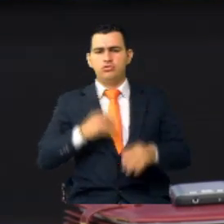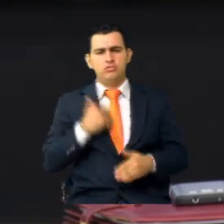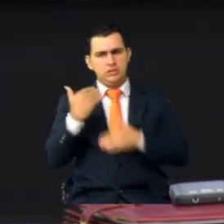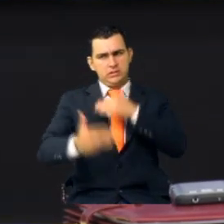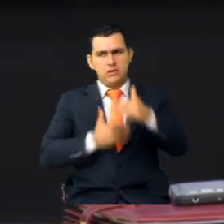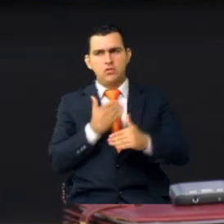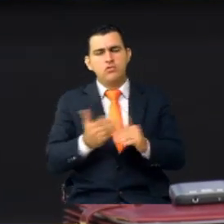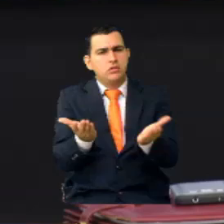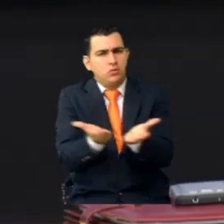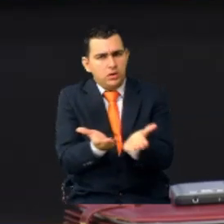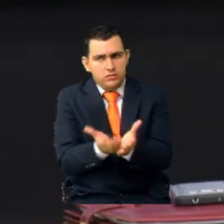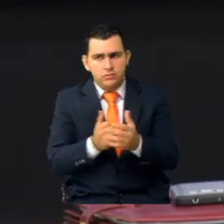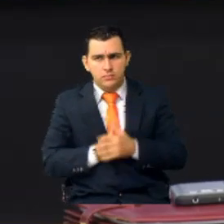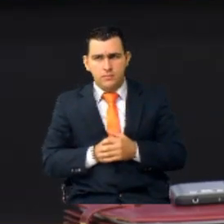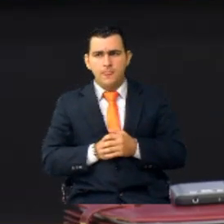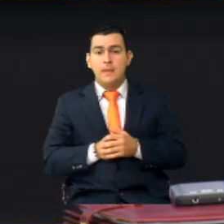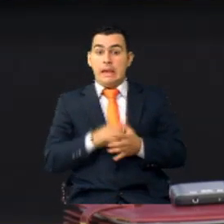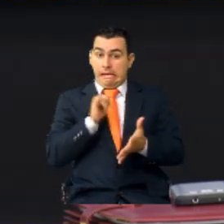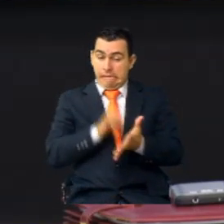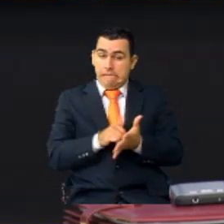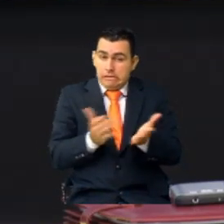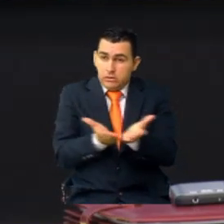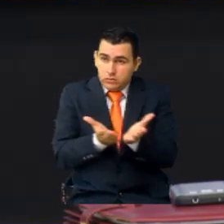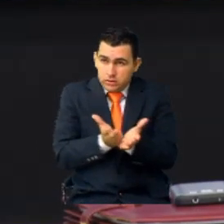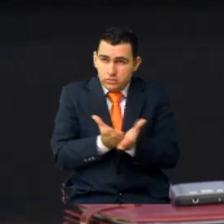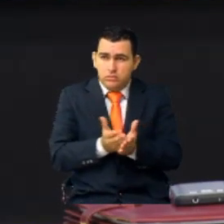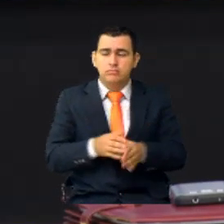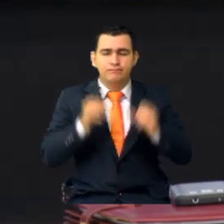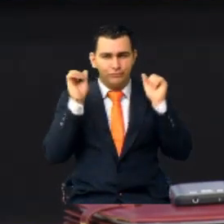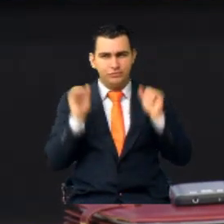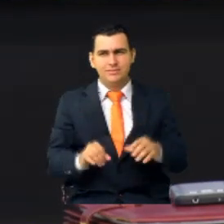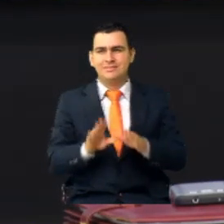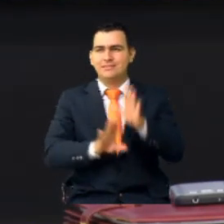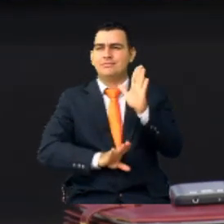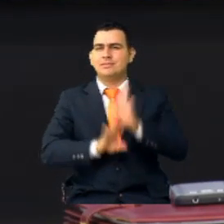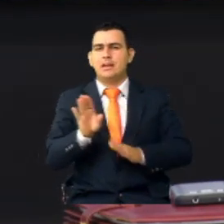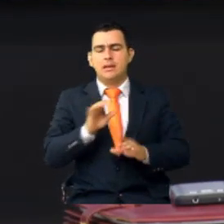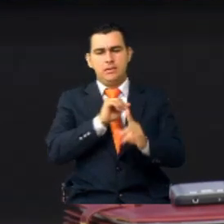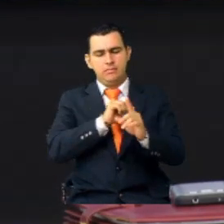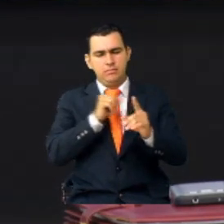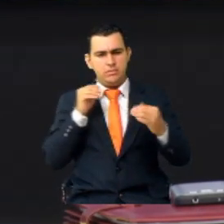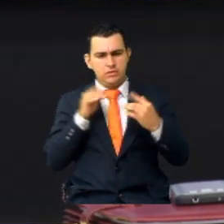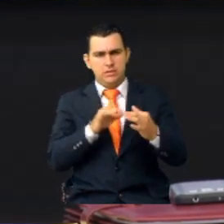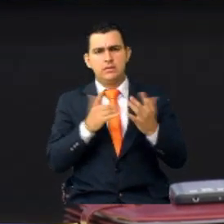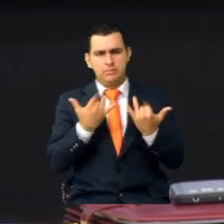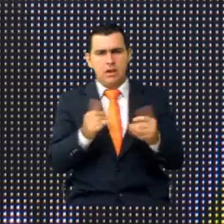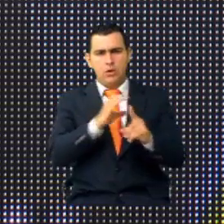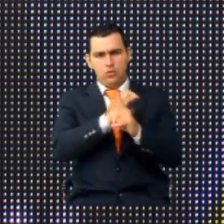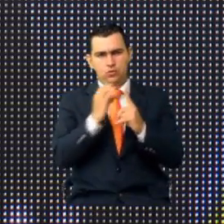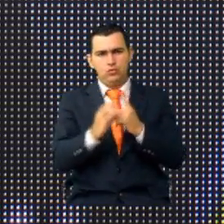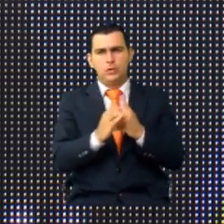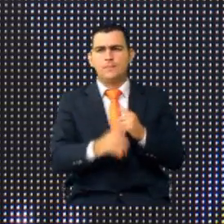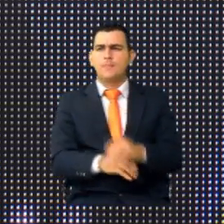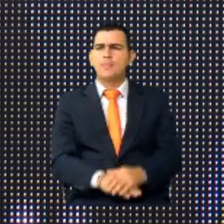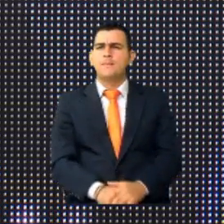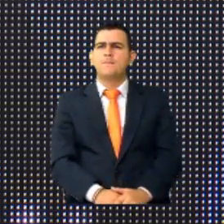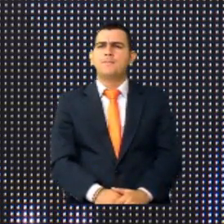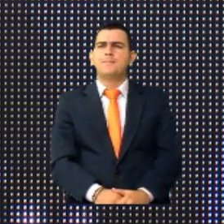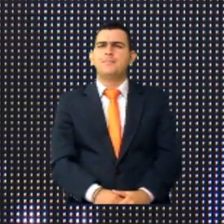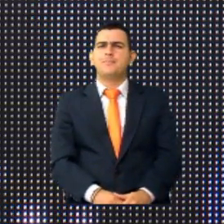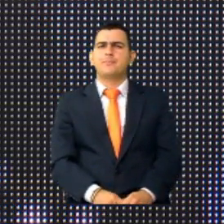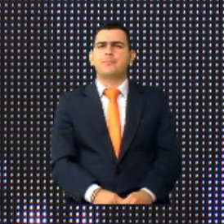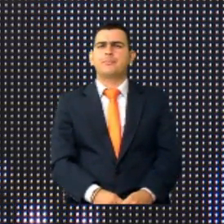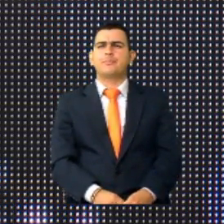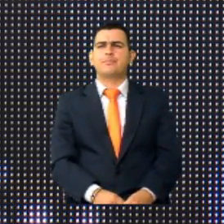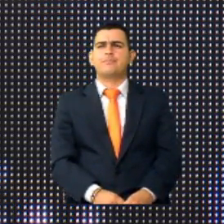educación, porque a través de la educación enfrentaremos la desigualdad social, la violencia, la cultura, la ilegalidad. Tiempo, candidato. El turno ahora